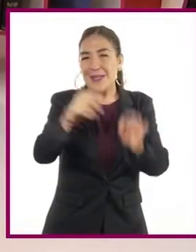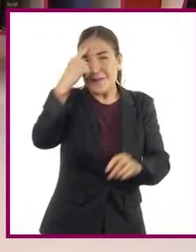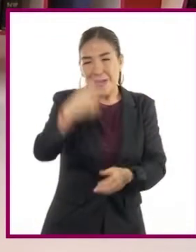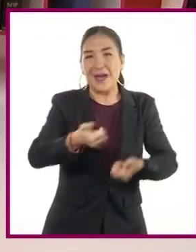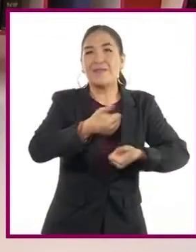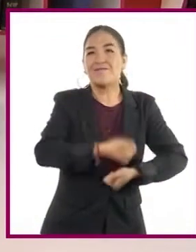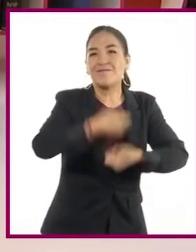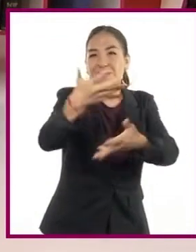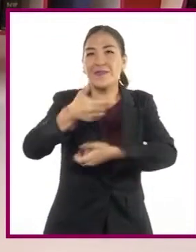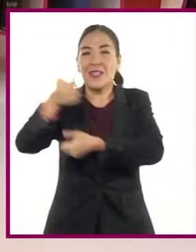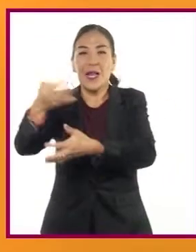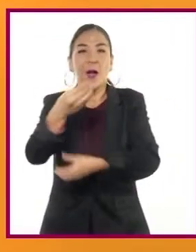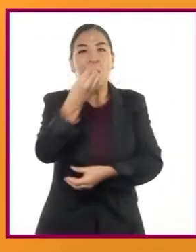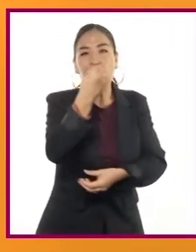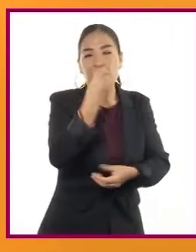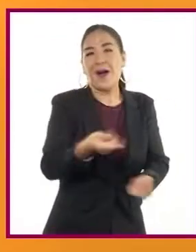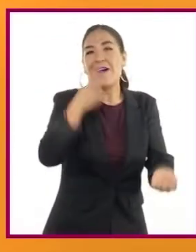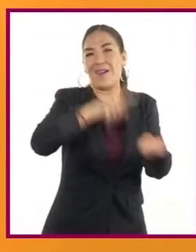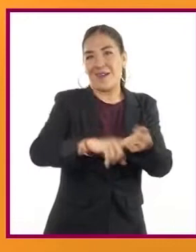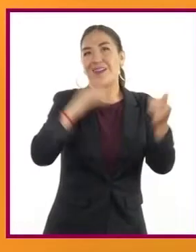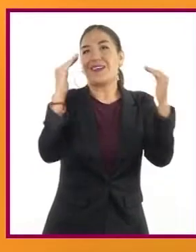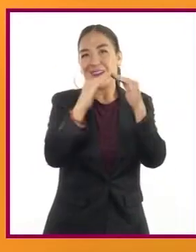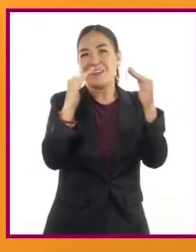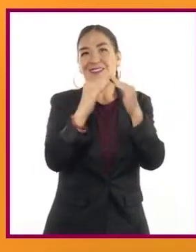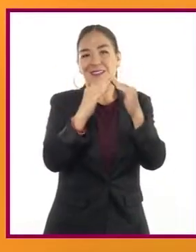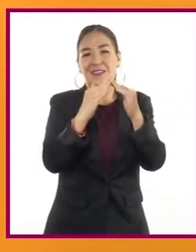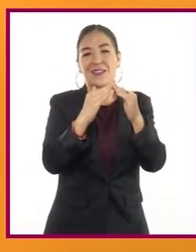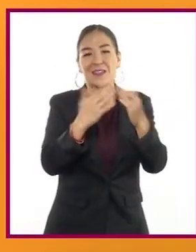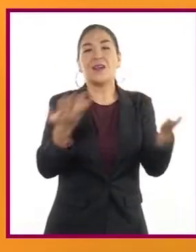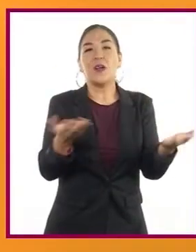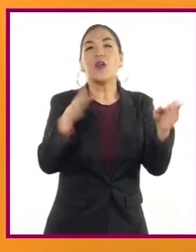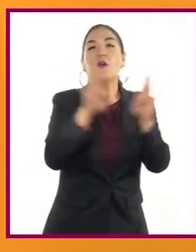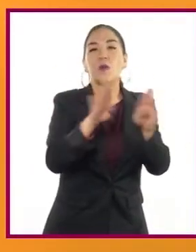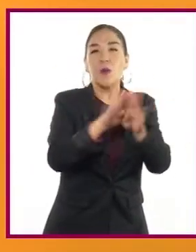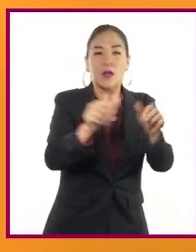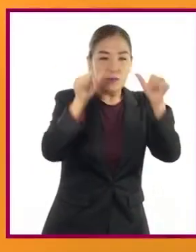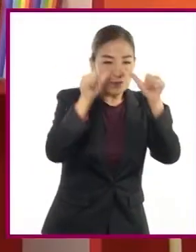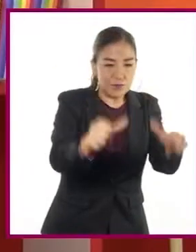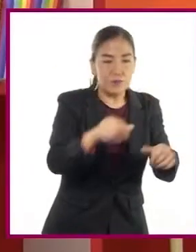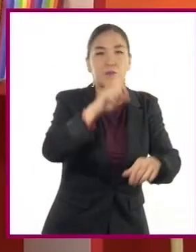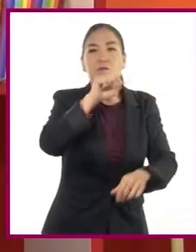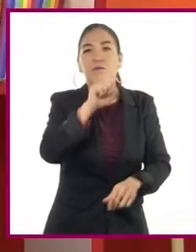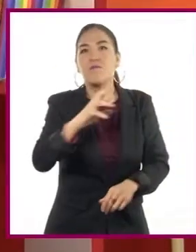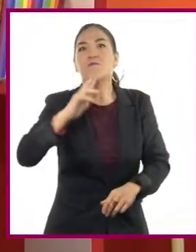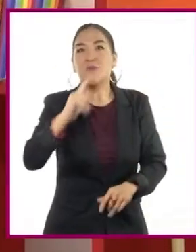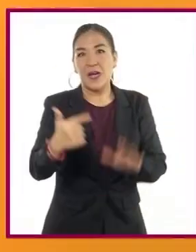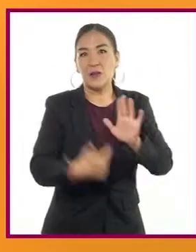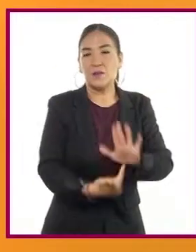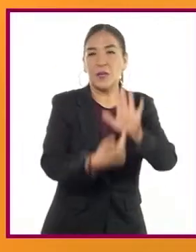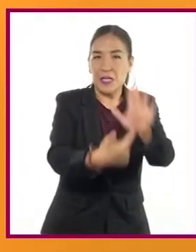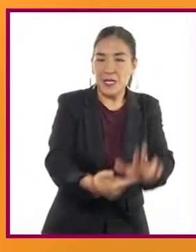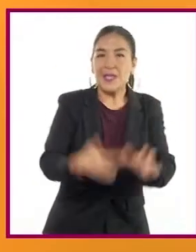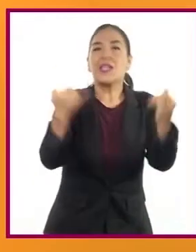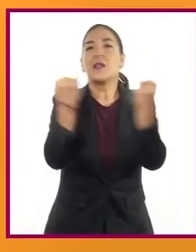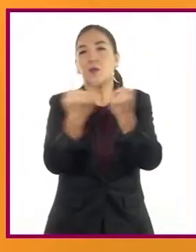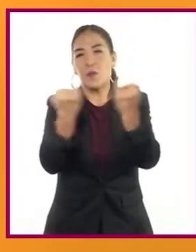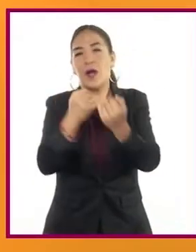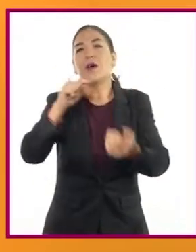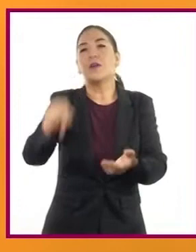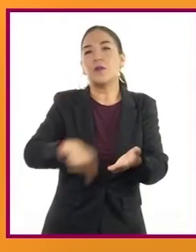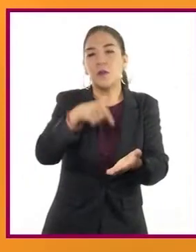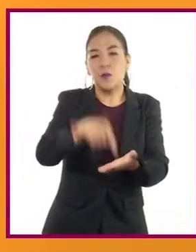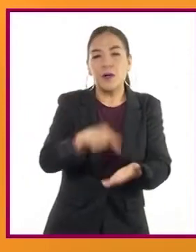de alimentos a domicilio, tanto para darle una mejor presentación como para conservar en